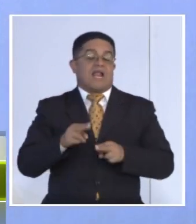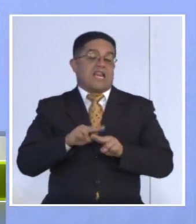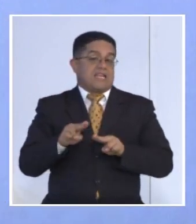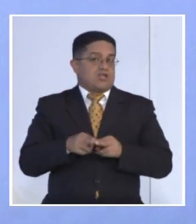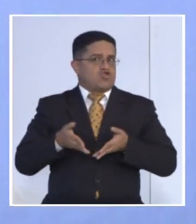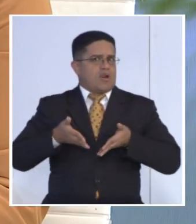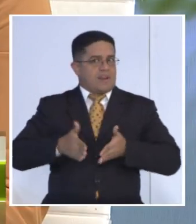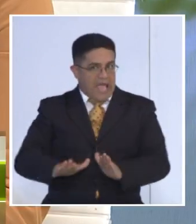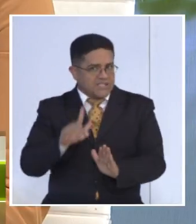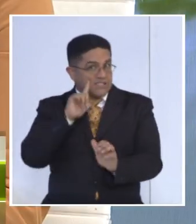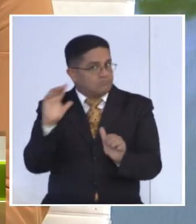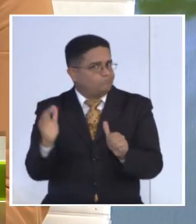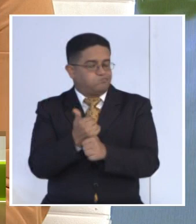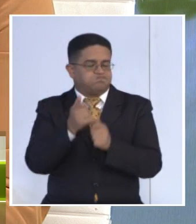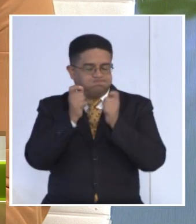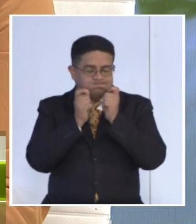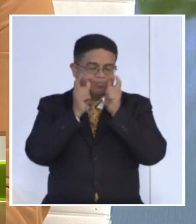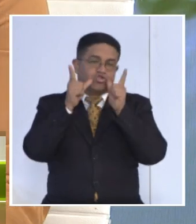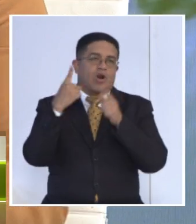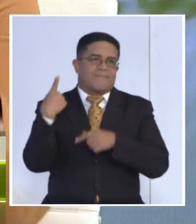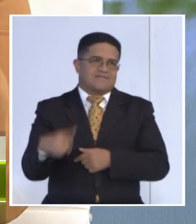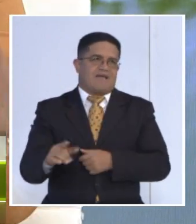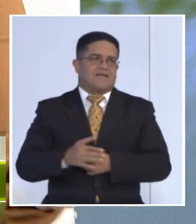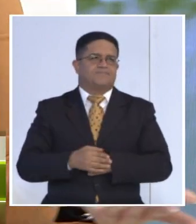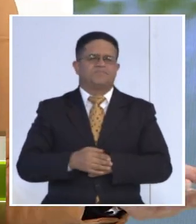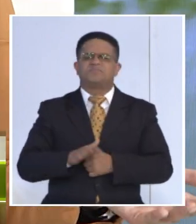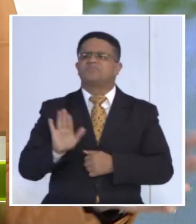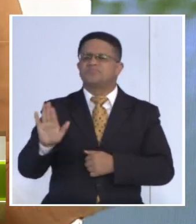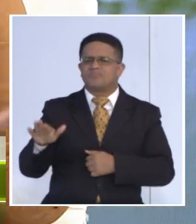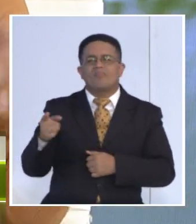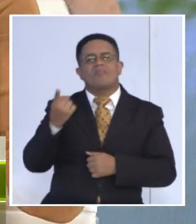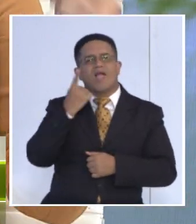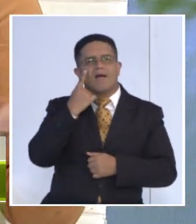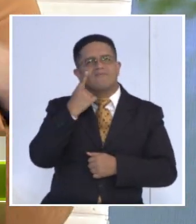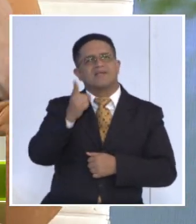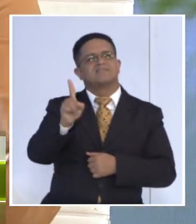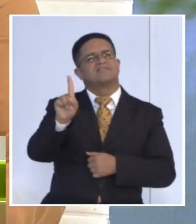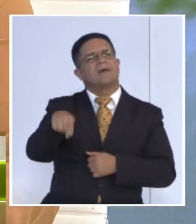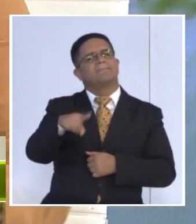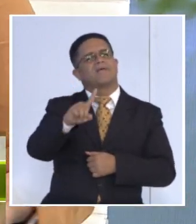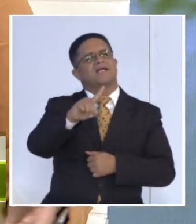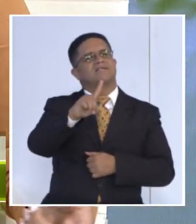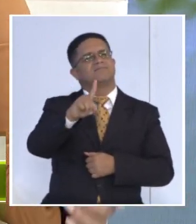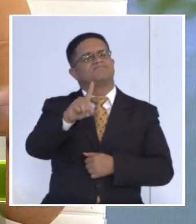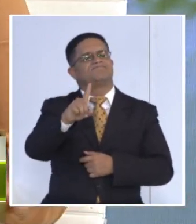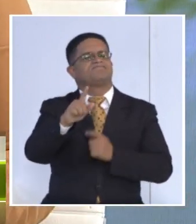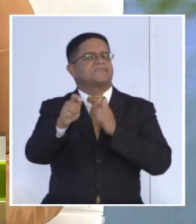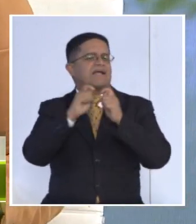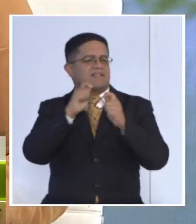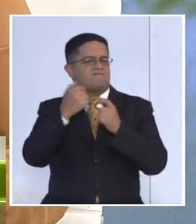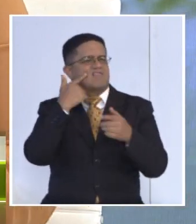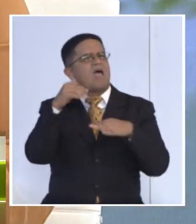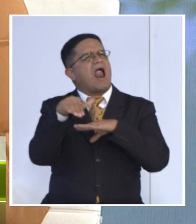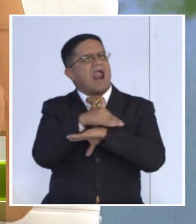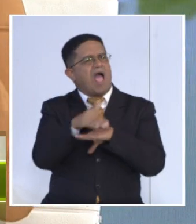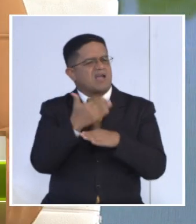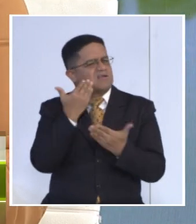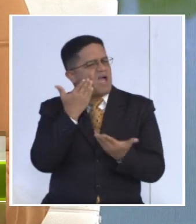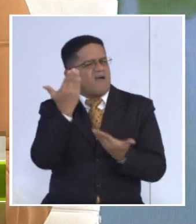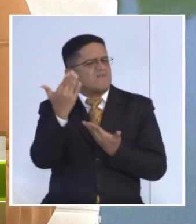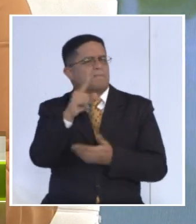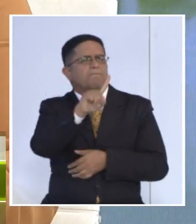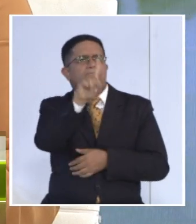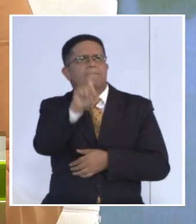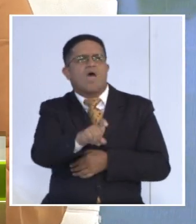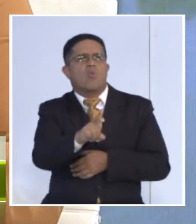descartas. Wow. Doctora, vamos a ver también las inquietudes de nuestra audiencia. Nuestro equipo de producción ha salido a las calles. Vamos a ver cuáles son esas